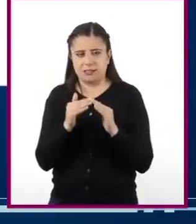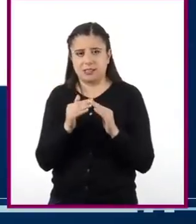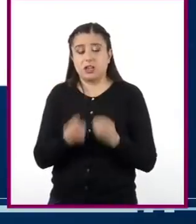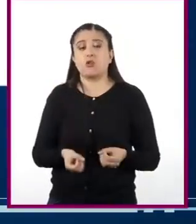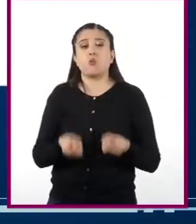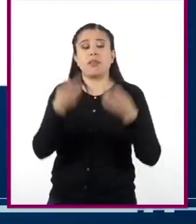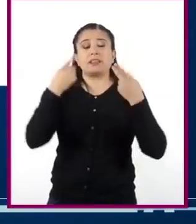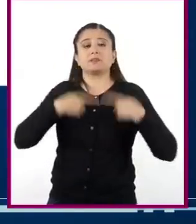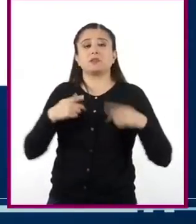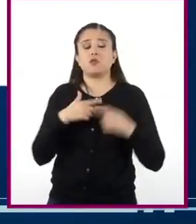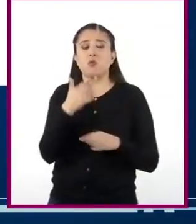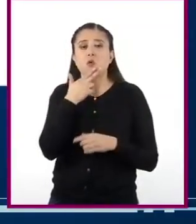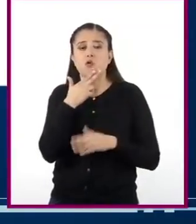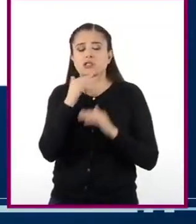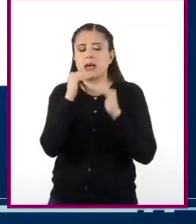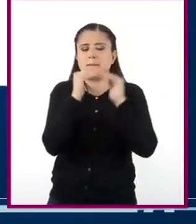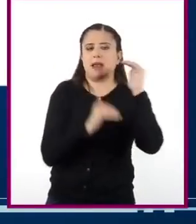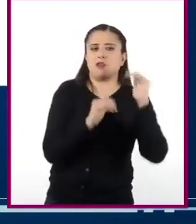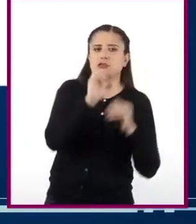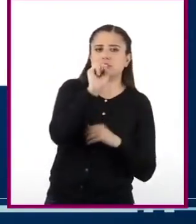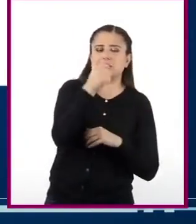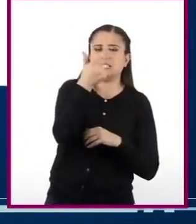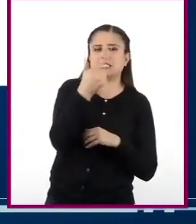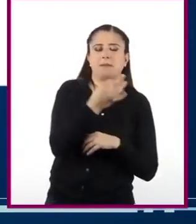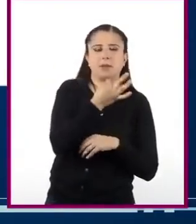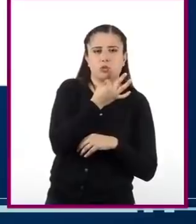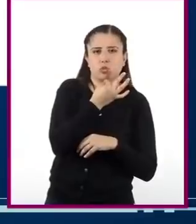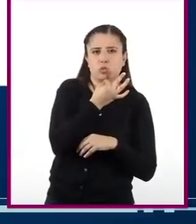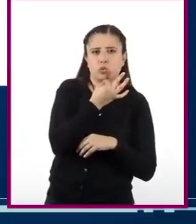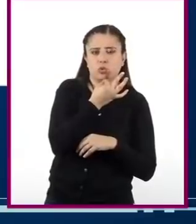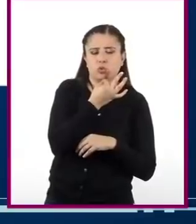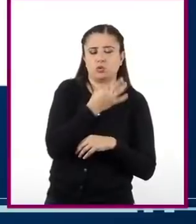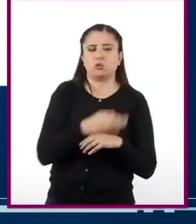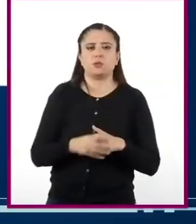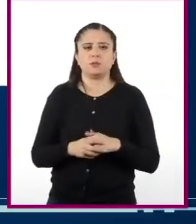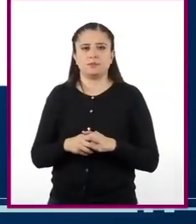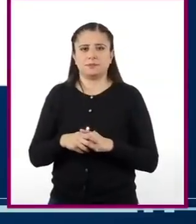¿Cuántas personas utilizan menos de 67 minutos?